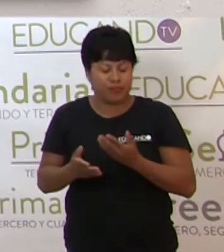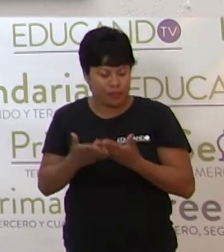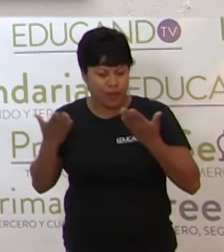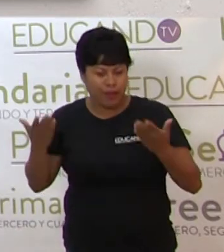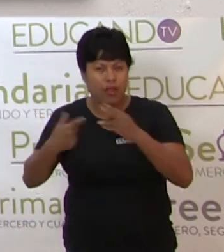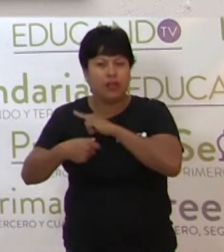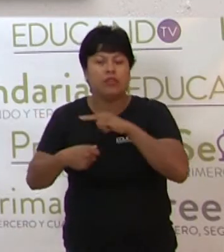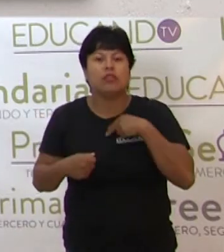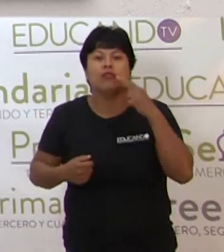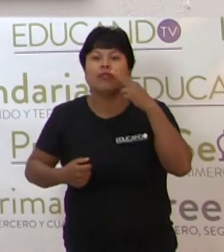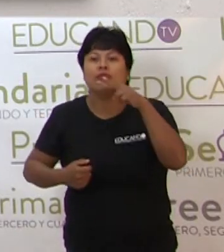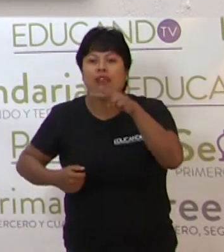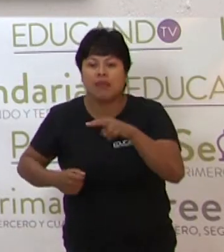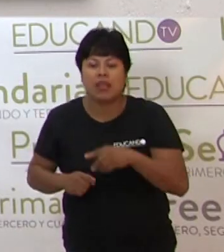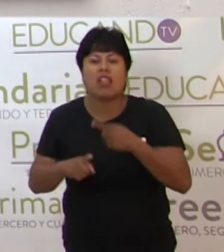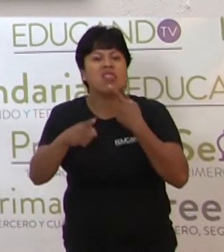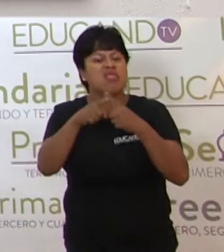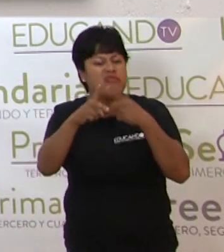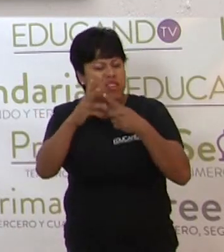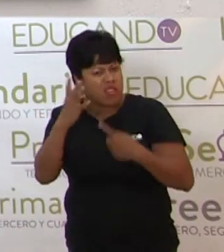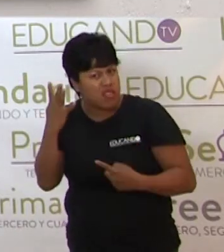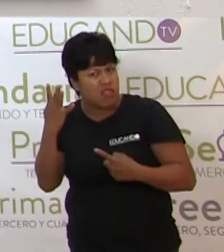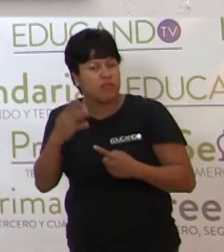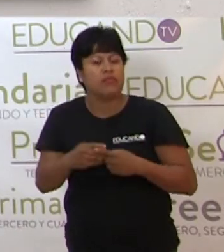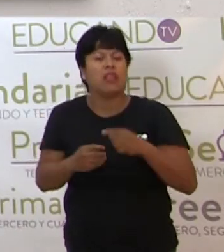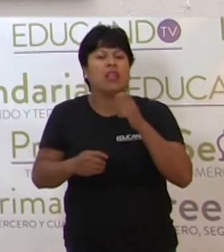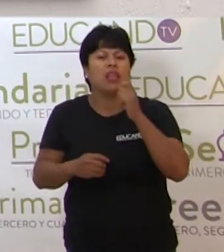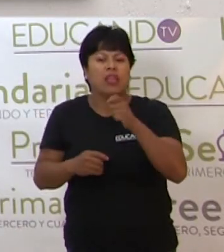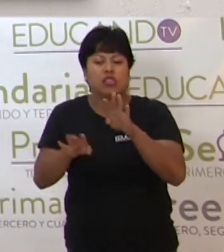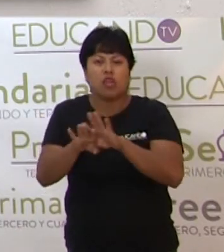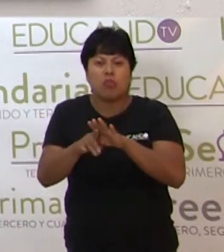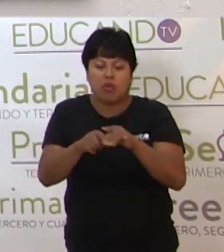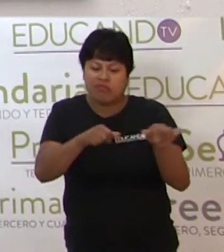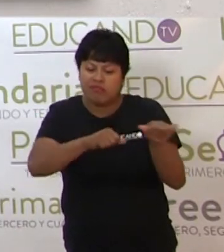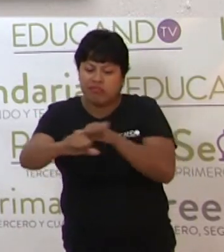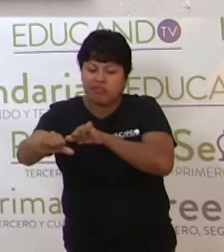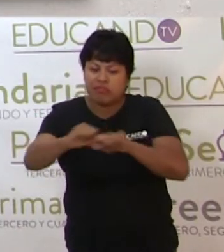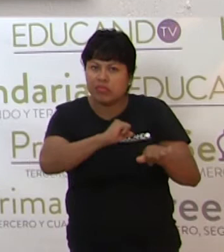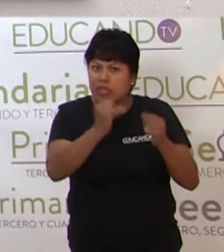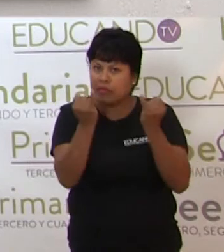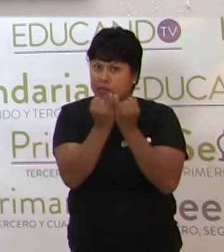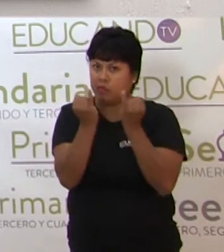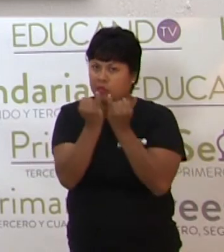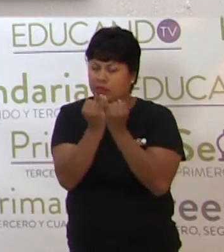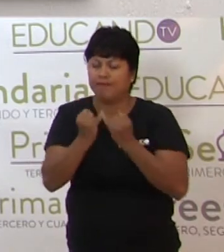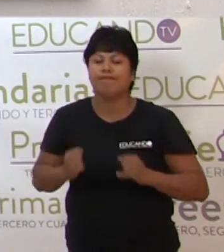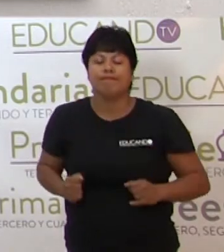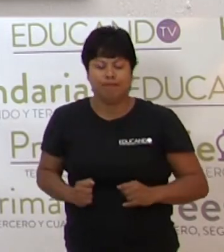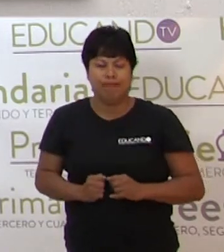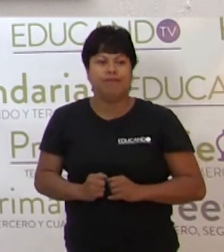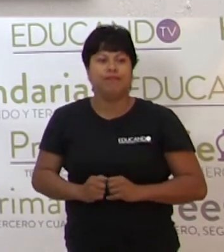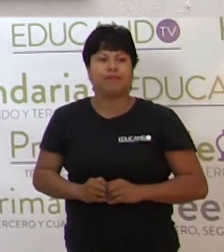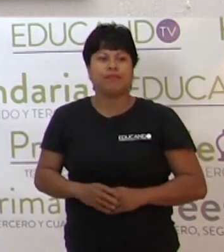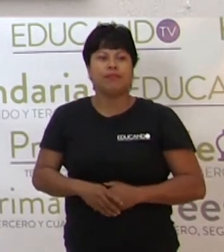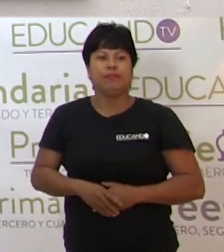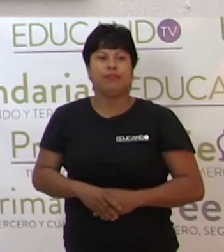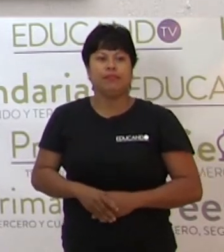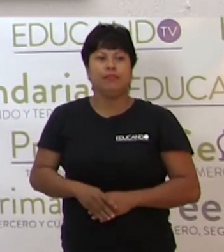a ver, ¿sí?, las funciones recíprocas, ¿sí? Las funciones